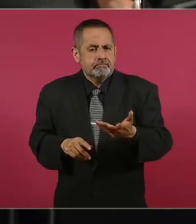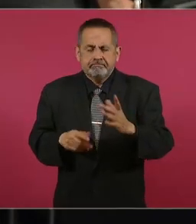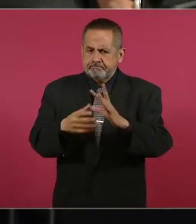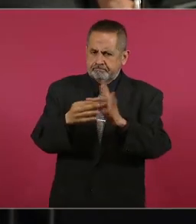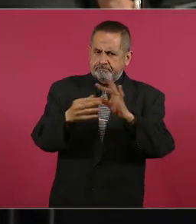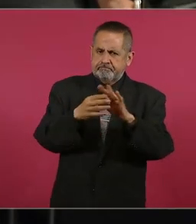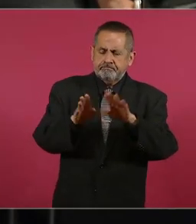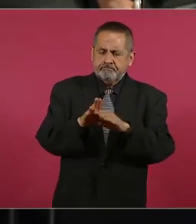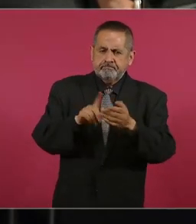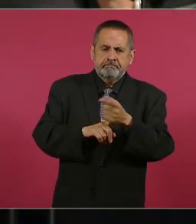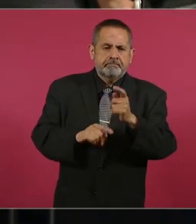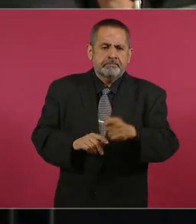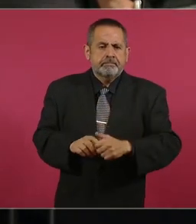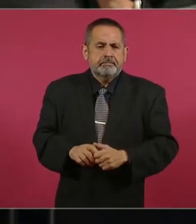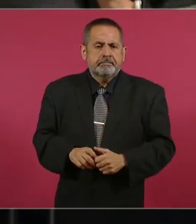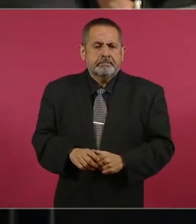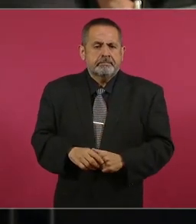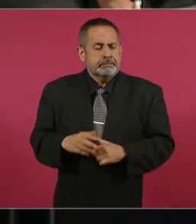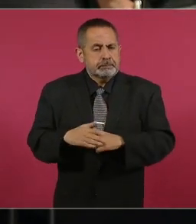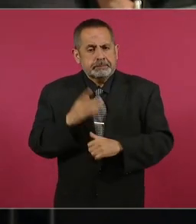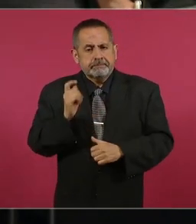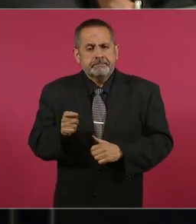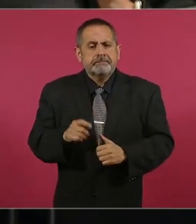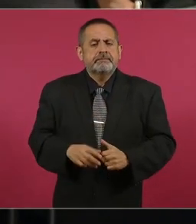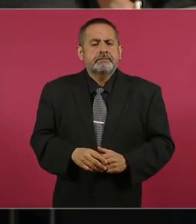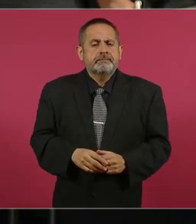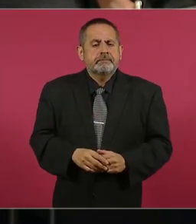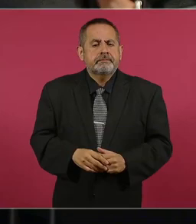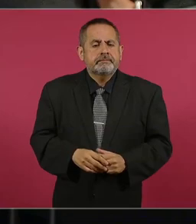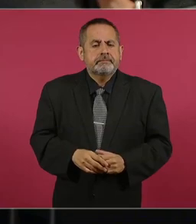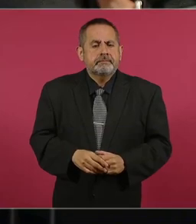colación, pues, porque